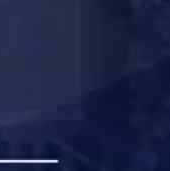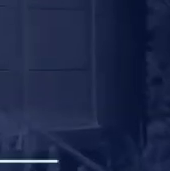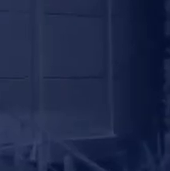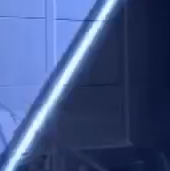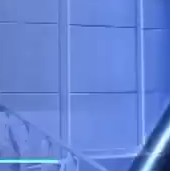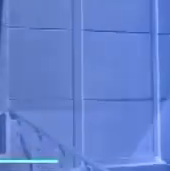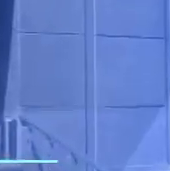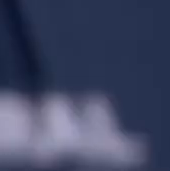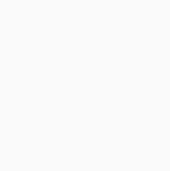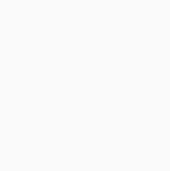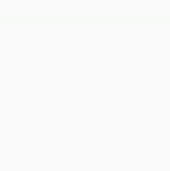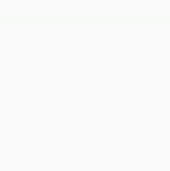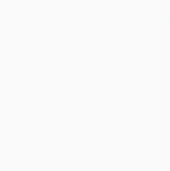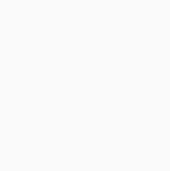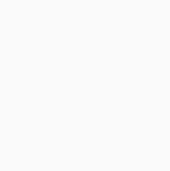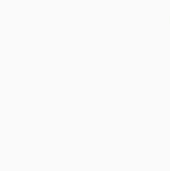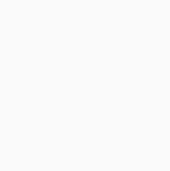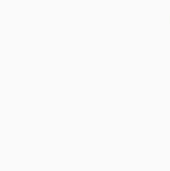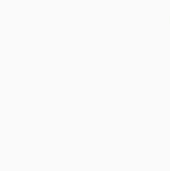tu